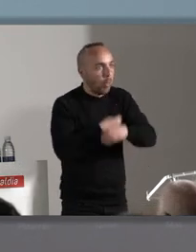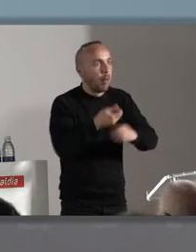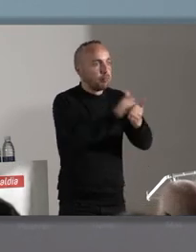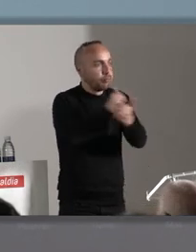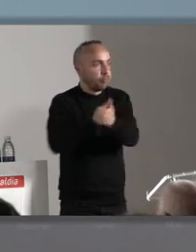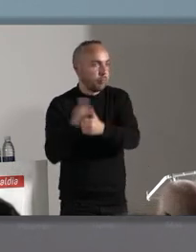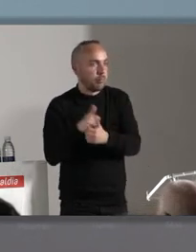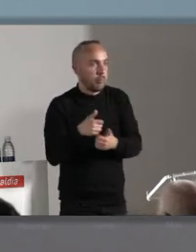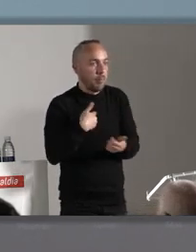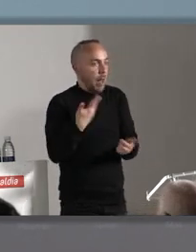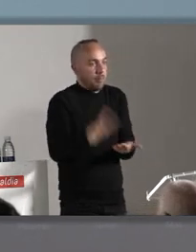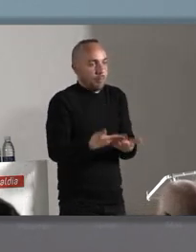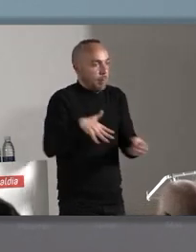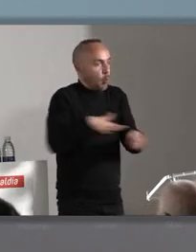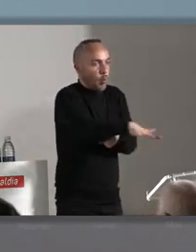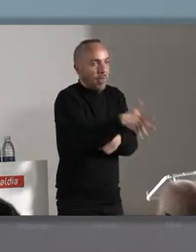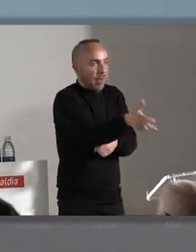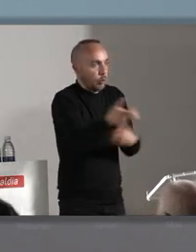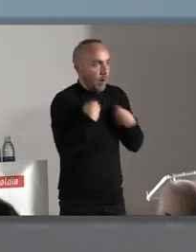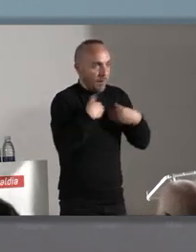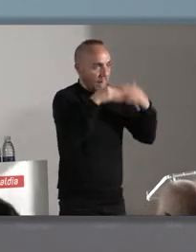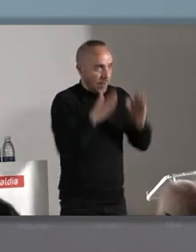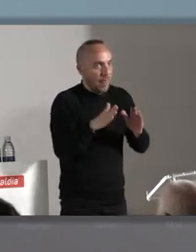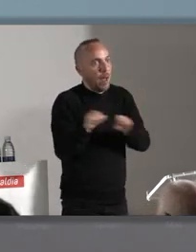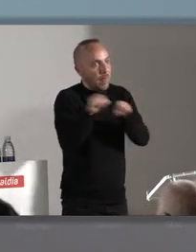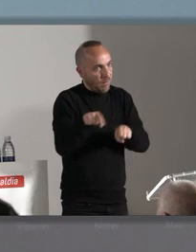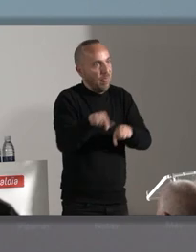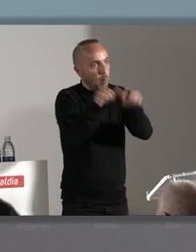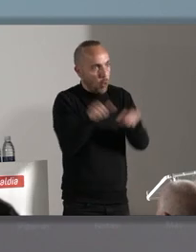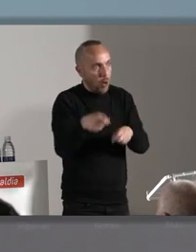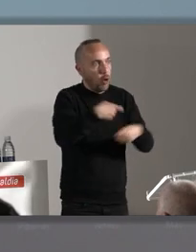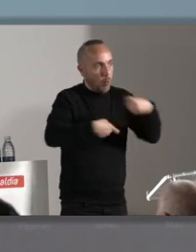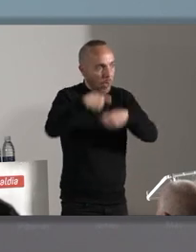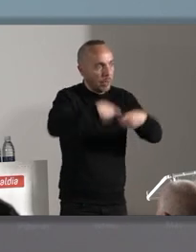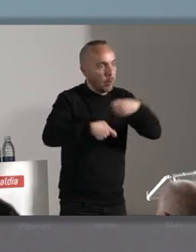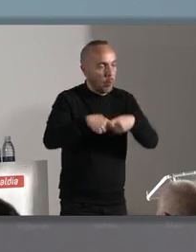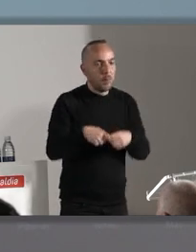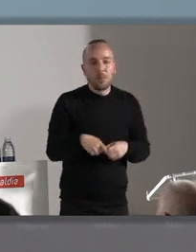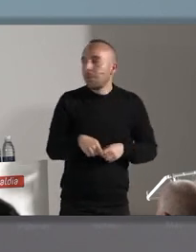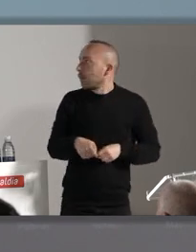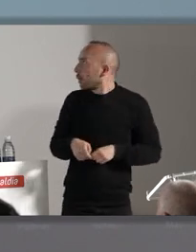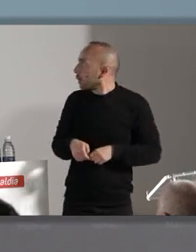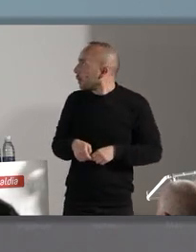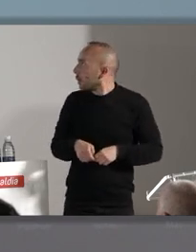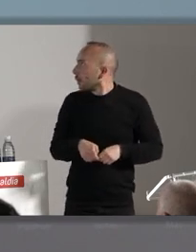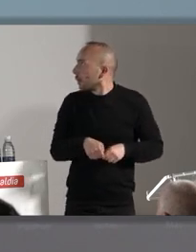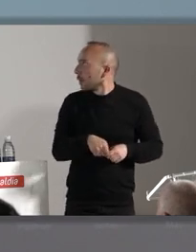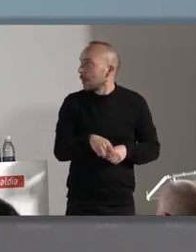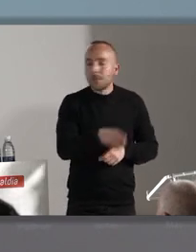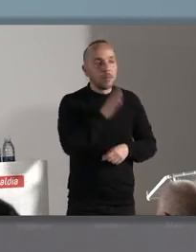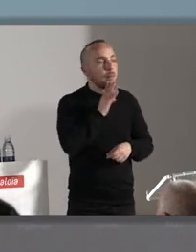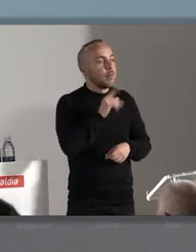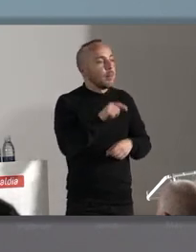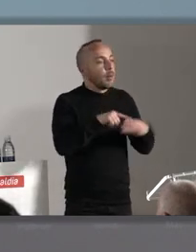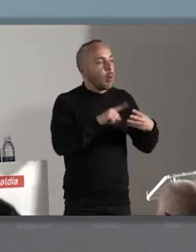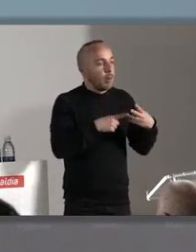la vivienda en el modelo que proponemos del mundo cooperativo. En segundo lugar, la existencia de equipos técnicos tractores del modelo que sean solventes y de la economía social y